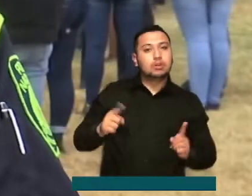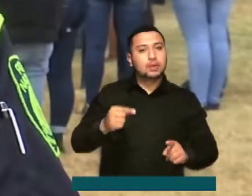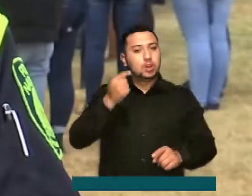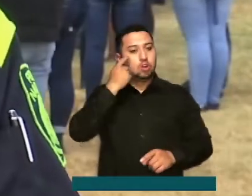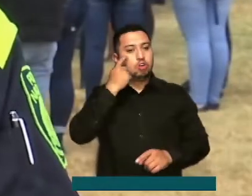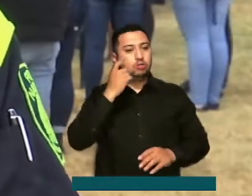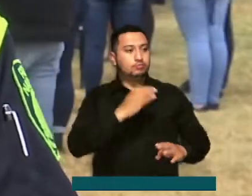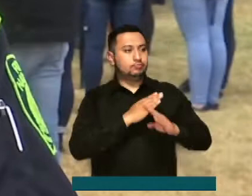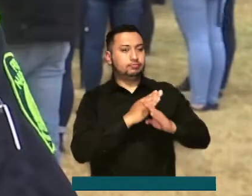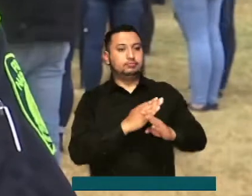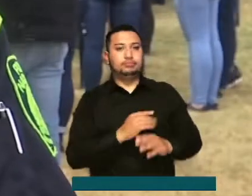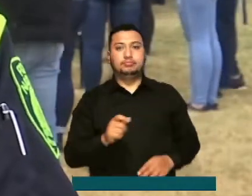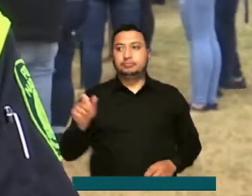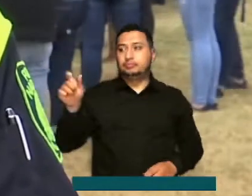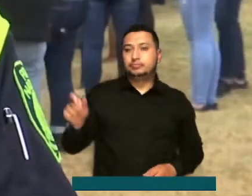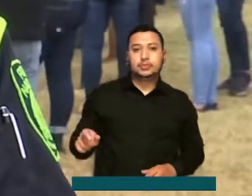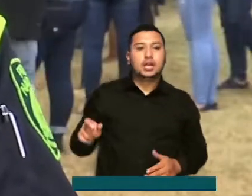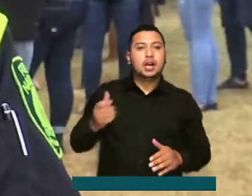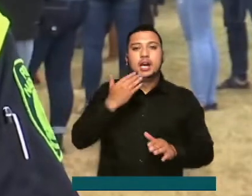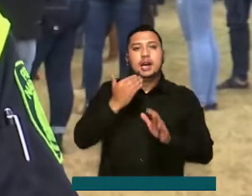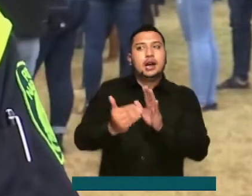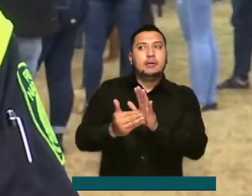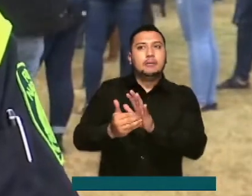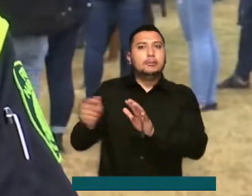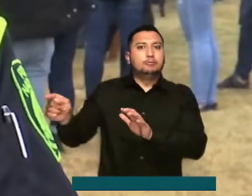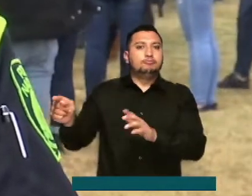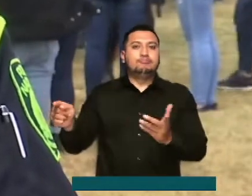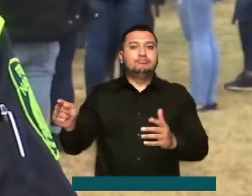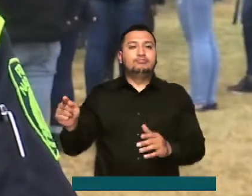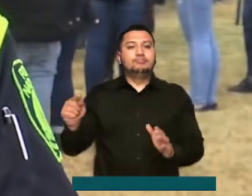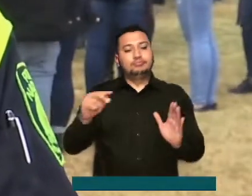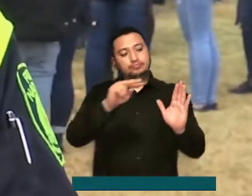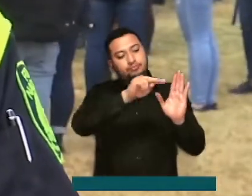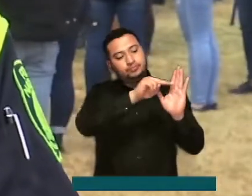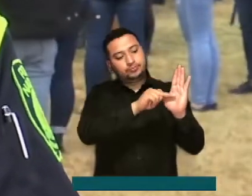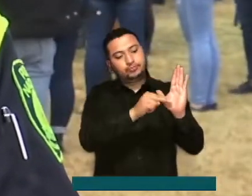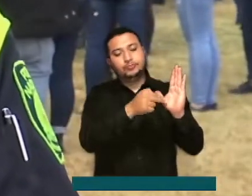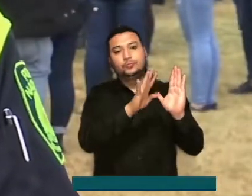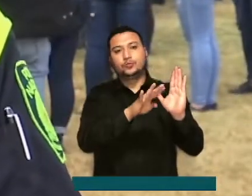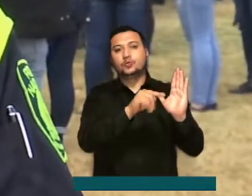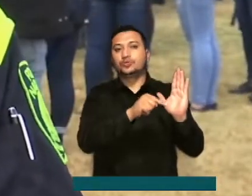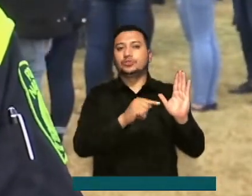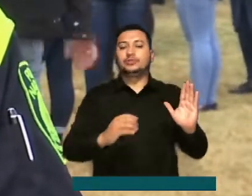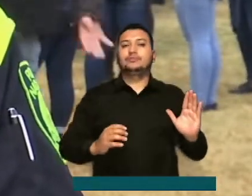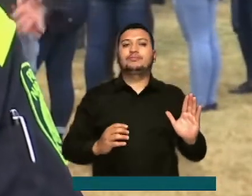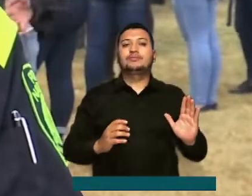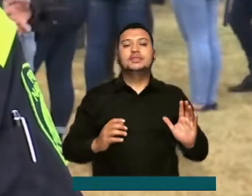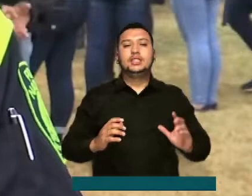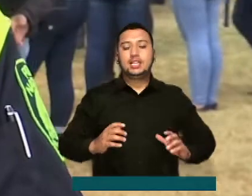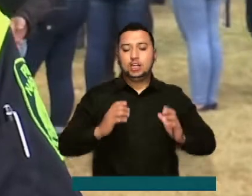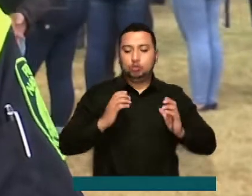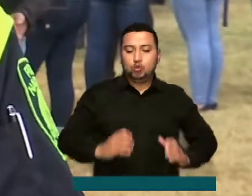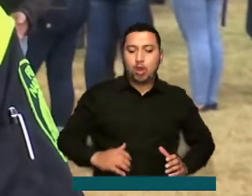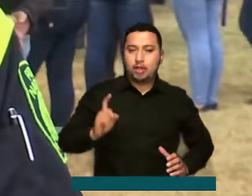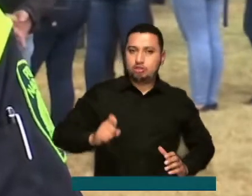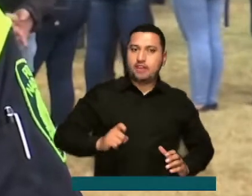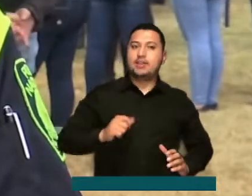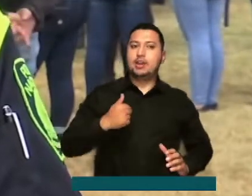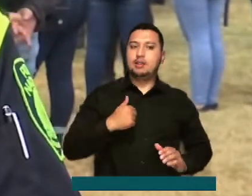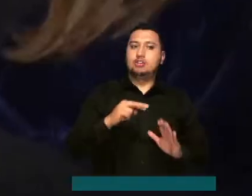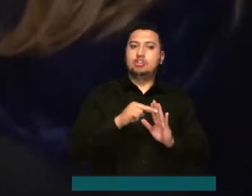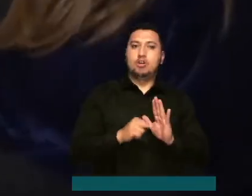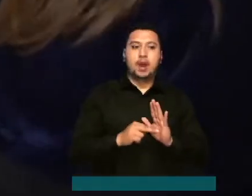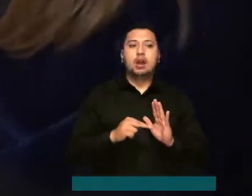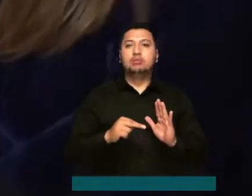la parte de prevención. Si vemos que hay una persona que está violando el Código de Seguridad y Convivencia Ciudadana, pues también poder actuar en derechos sin violar los derechos de